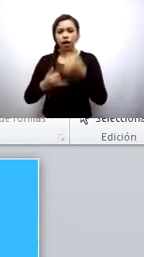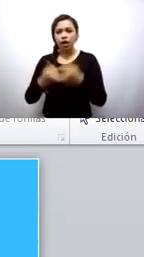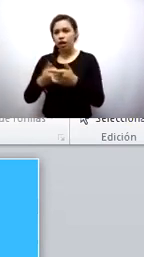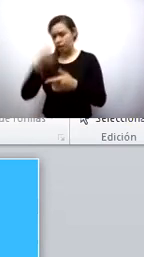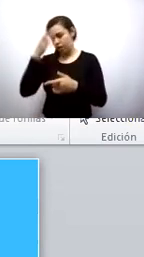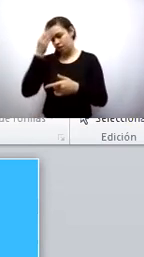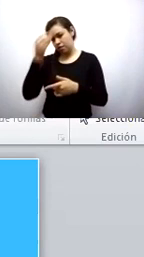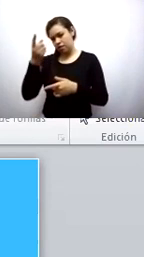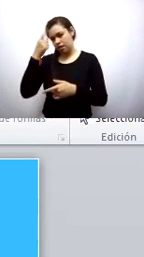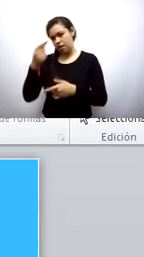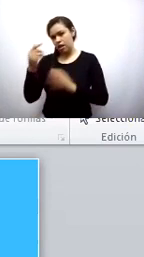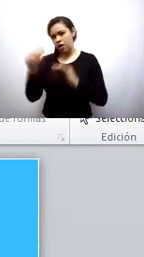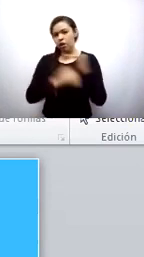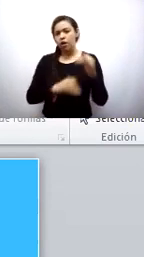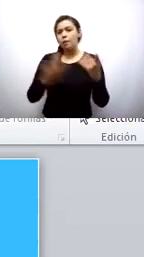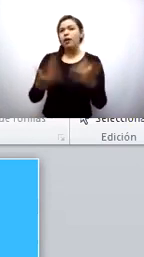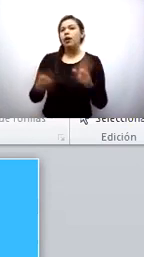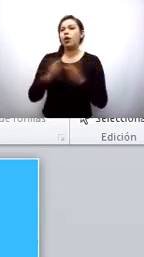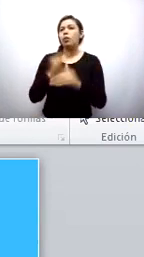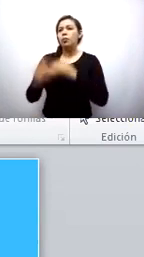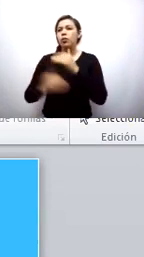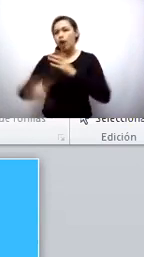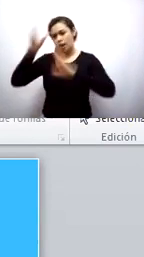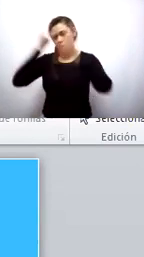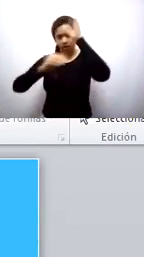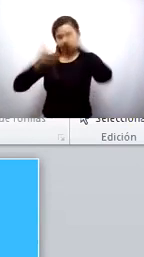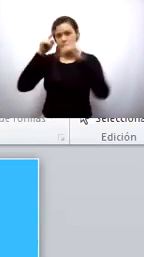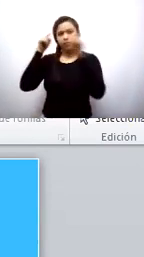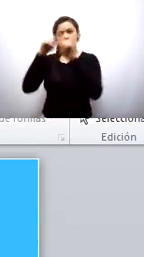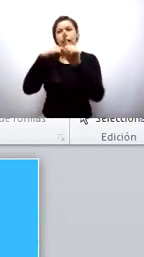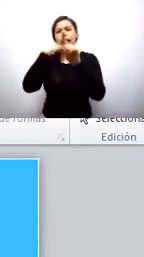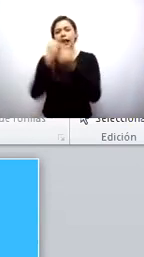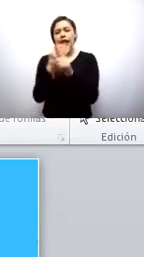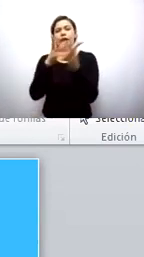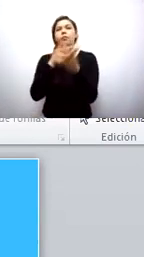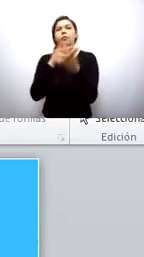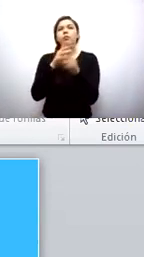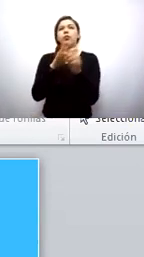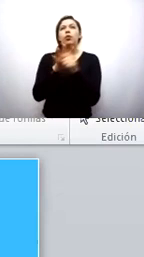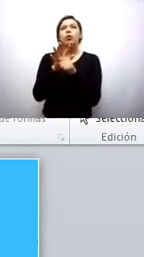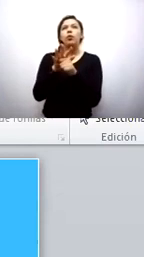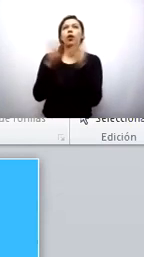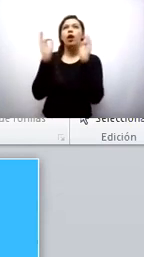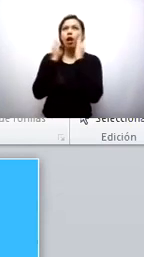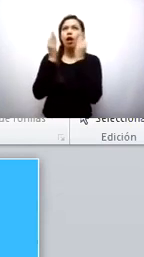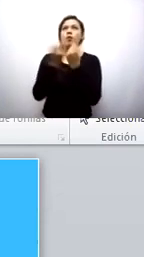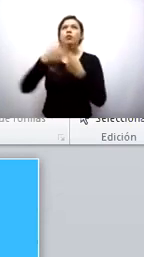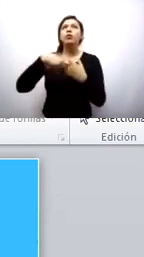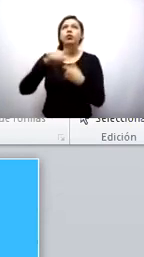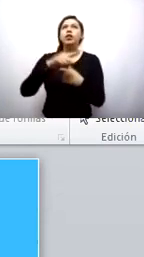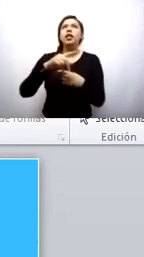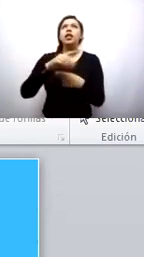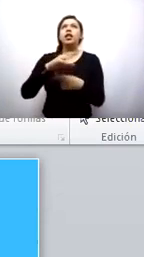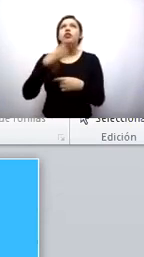en, pues, los procedimientos, los aprendizajes esperados, cuáles son los medios con los cuales tú puedes disponer.